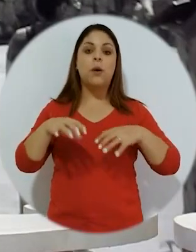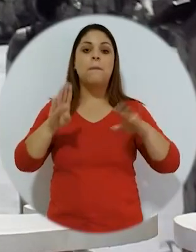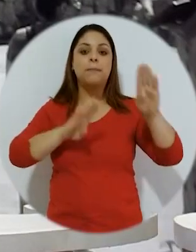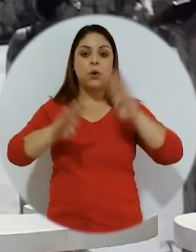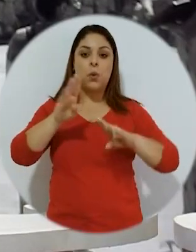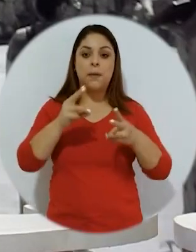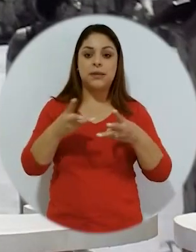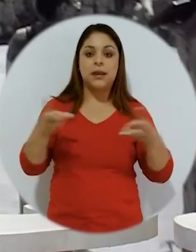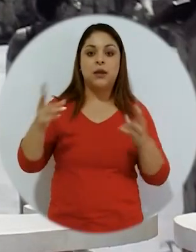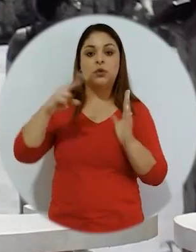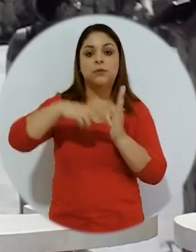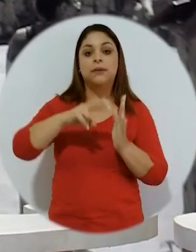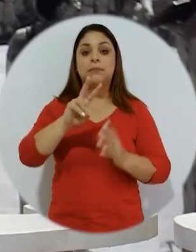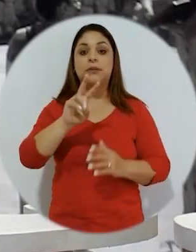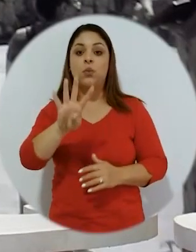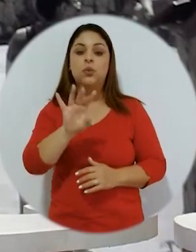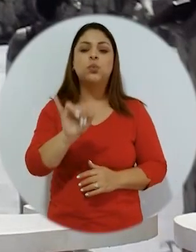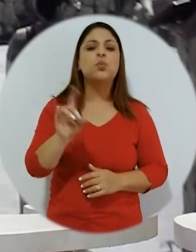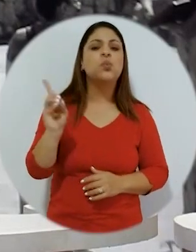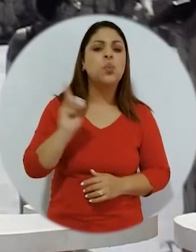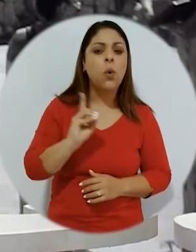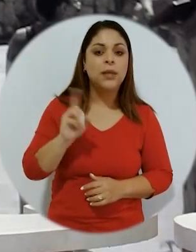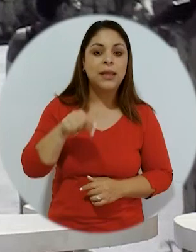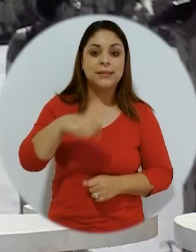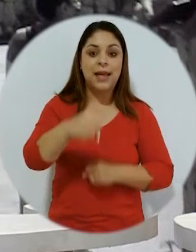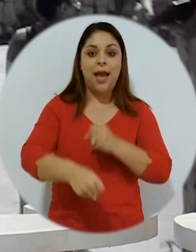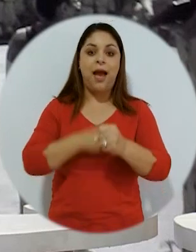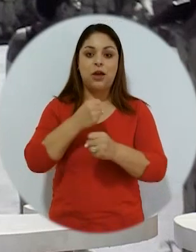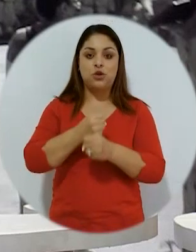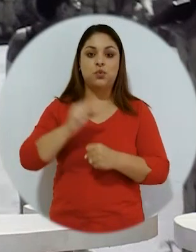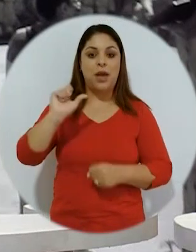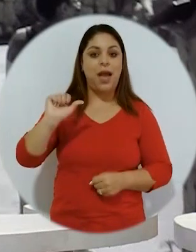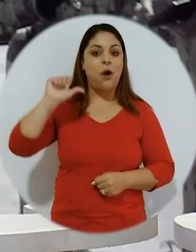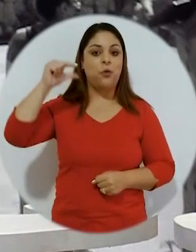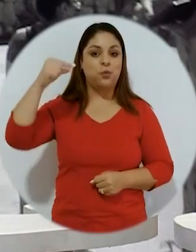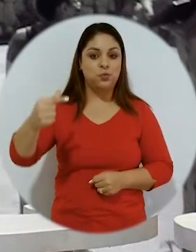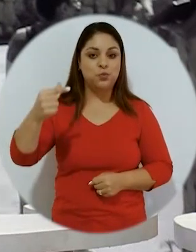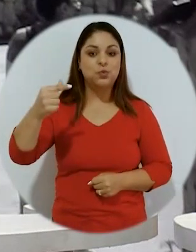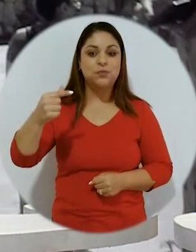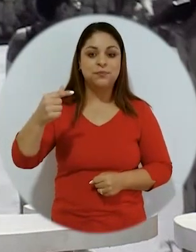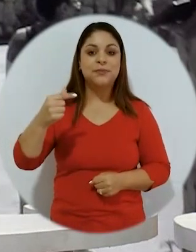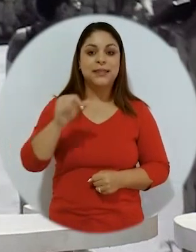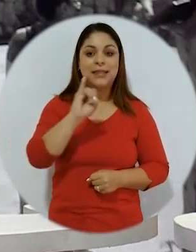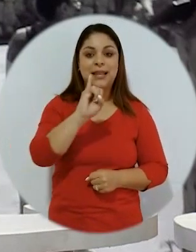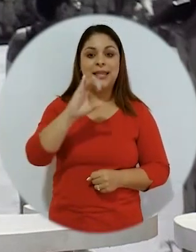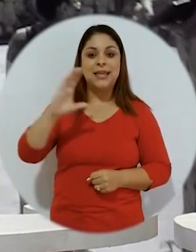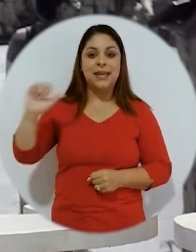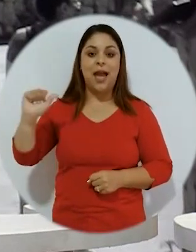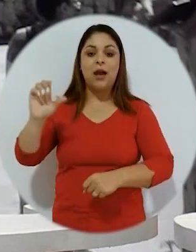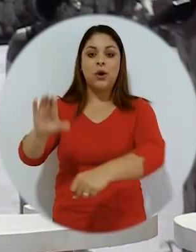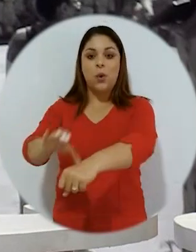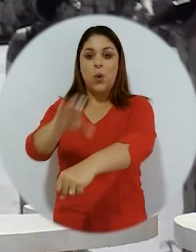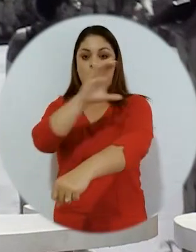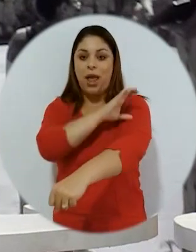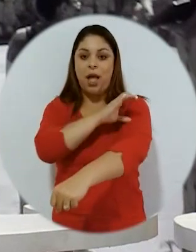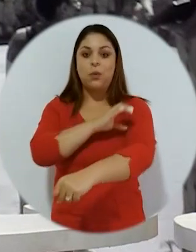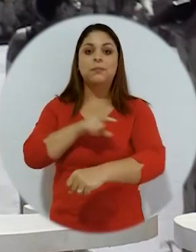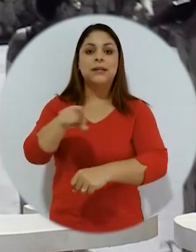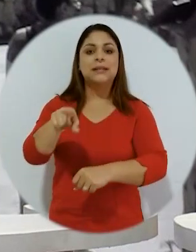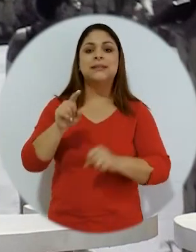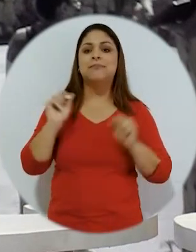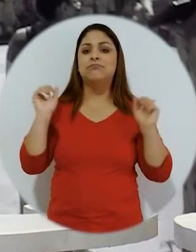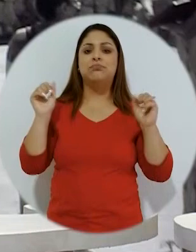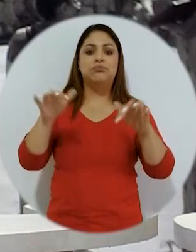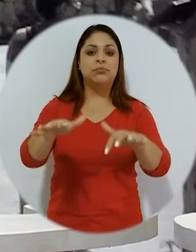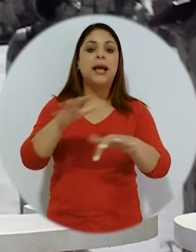de Biomateriales 2024, que este año va a tener lugar en agosto en el ICA en Coronado.